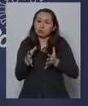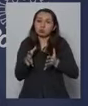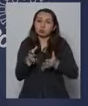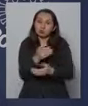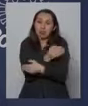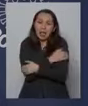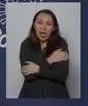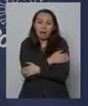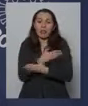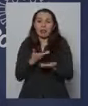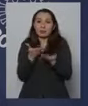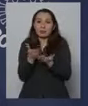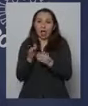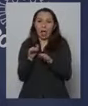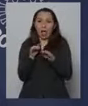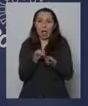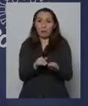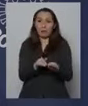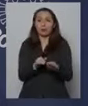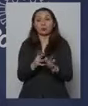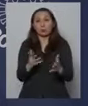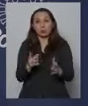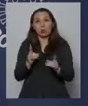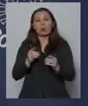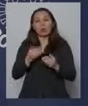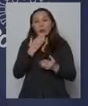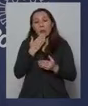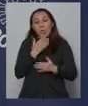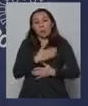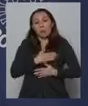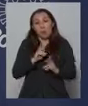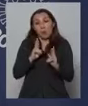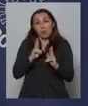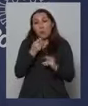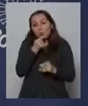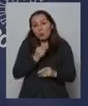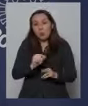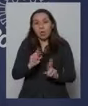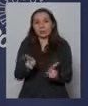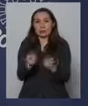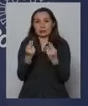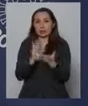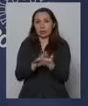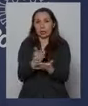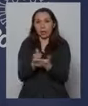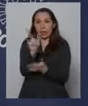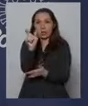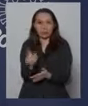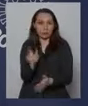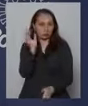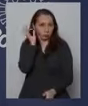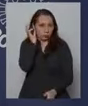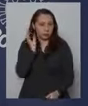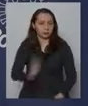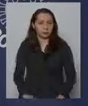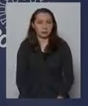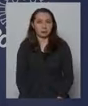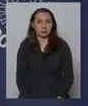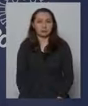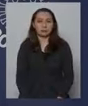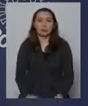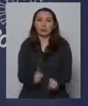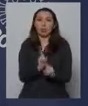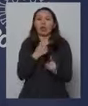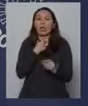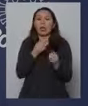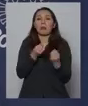los abrazos y el mayor de los apoyos y obviamente desear una pronta recuperación para esta persona. No